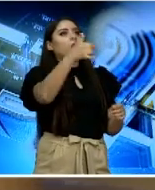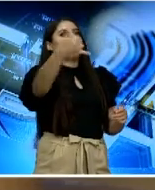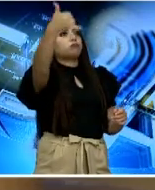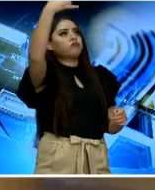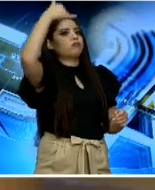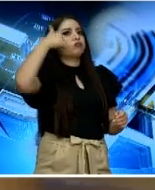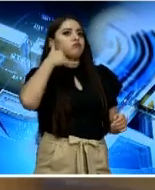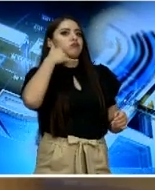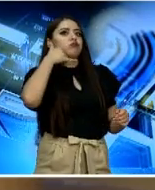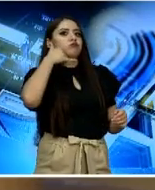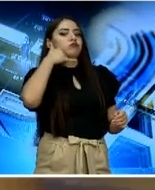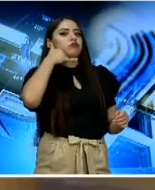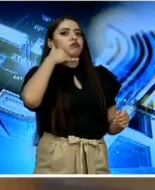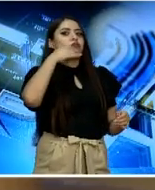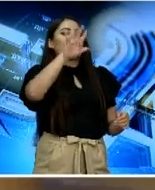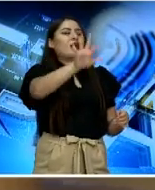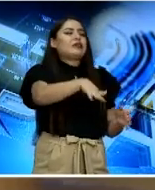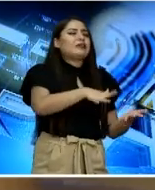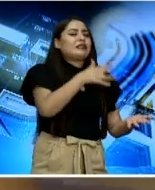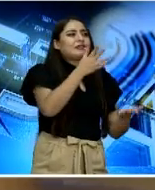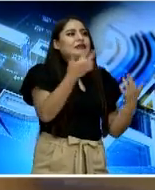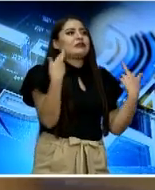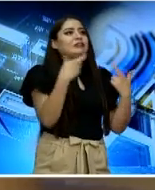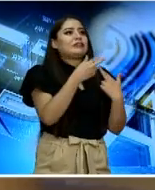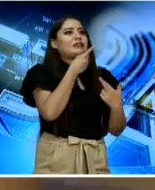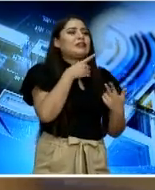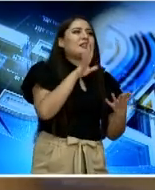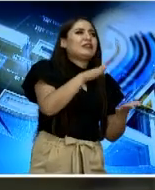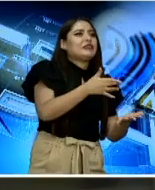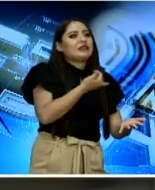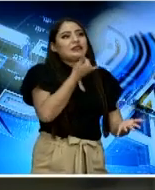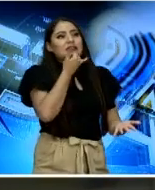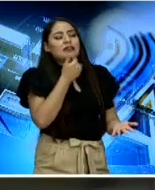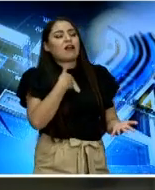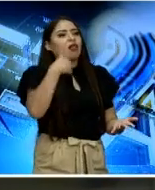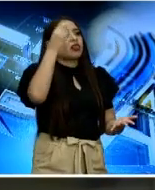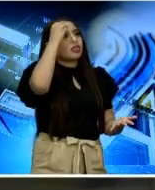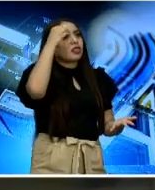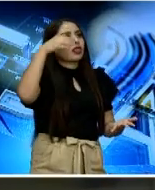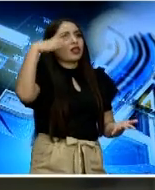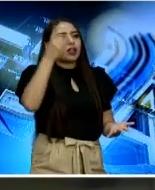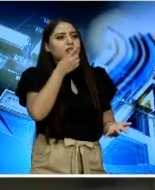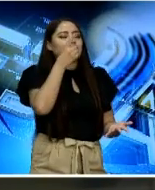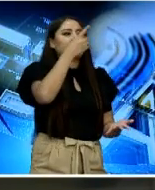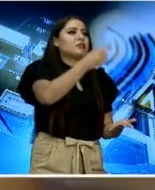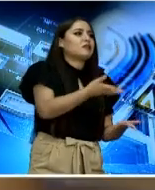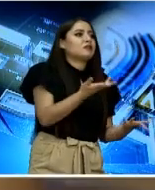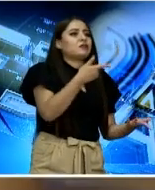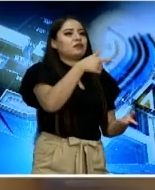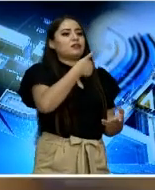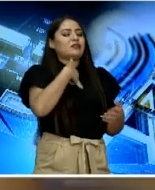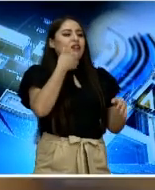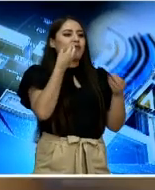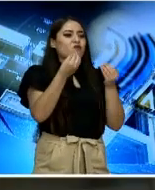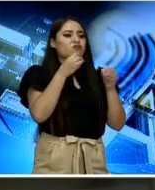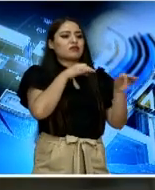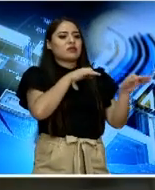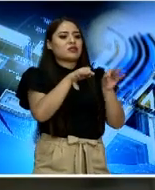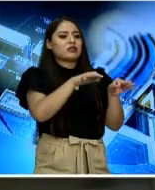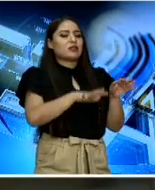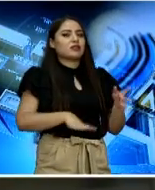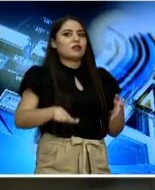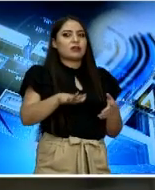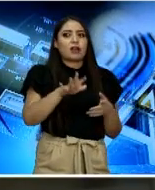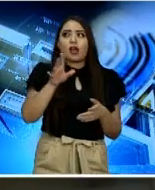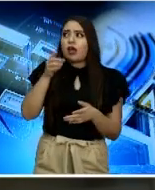dijo que la disculpara, que se le había olvidado decirme, que se le pasó porque tenía mucho trabajo. Y ya me dijo, ¿se le olvidó decirle